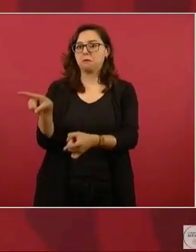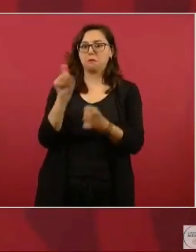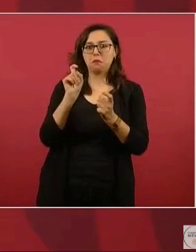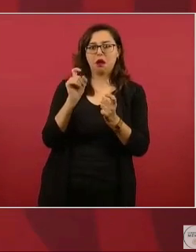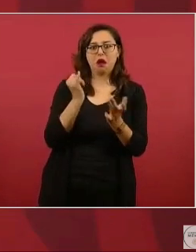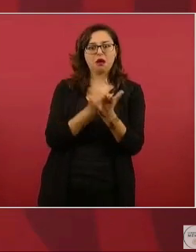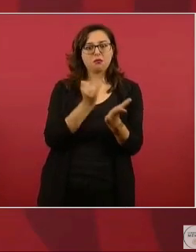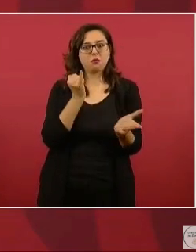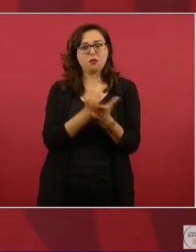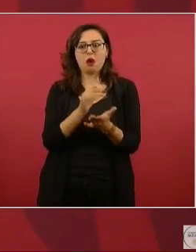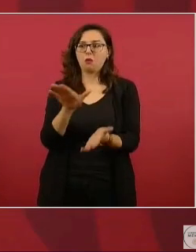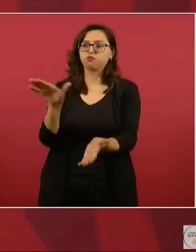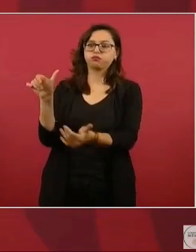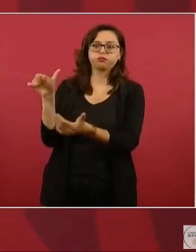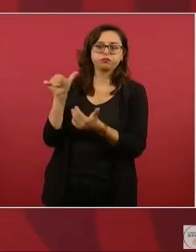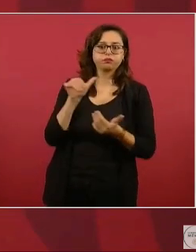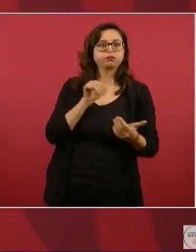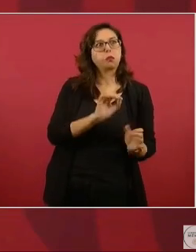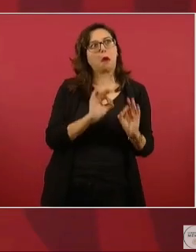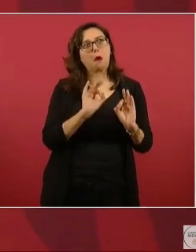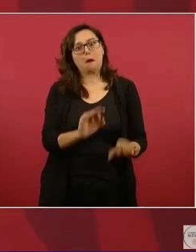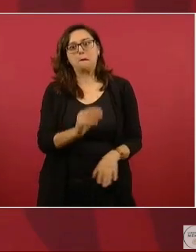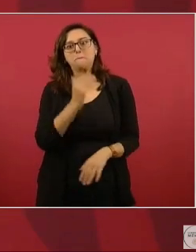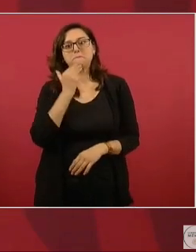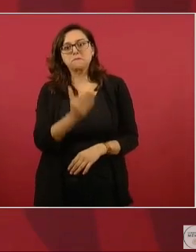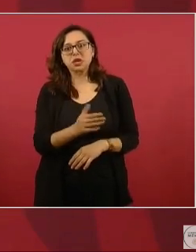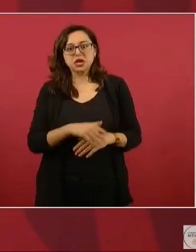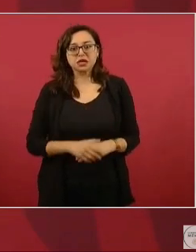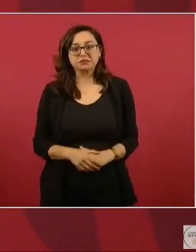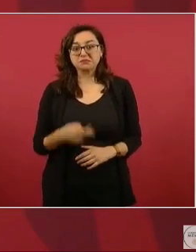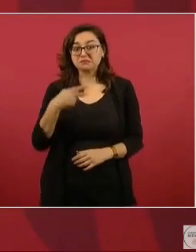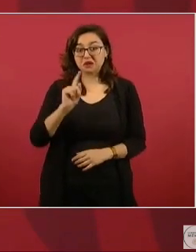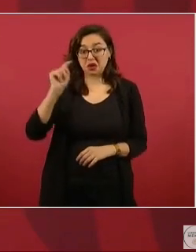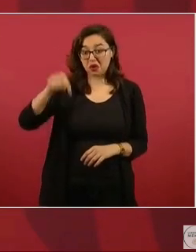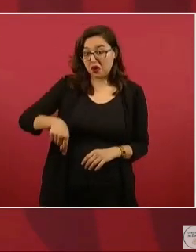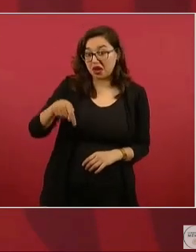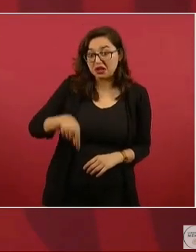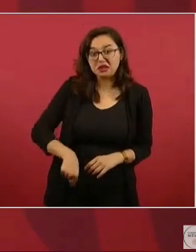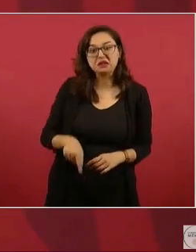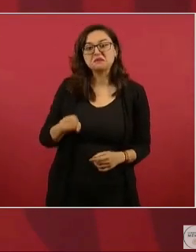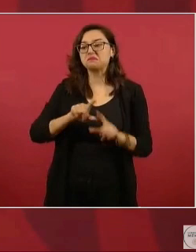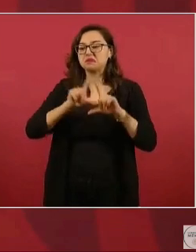porque los ambulantes, los viene,